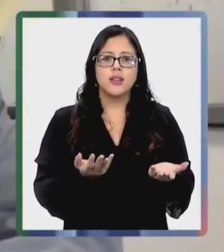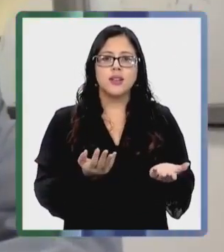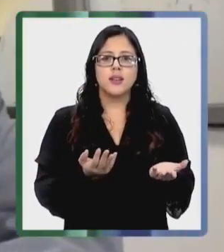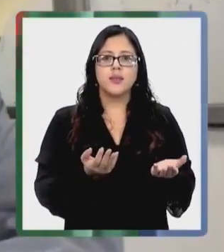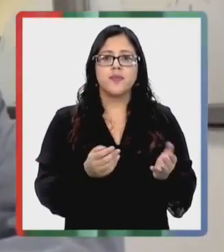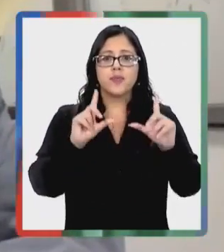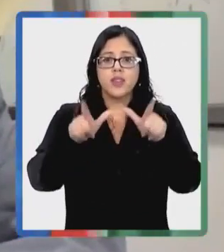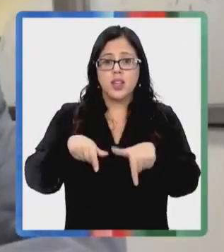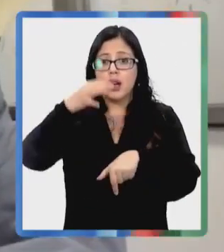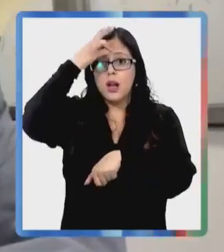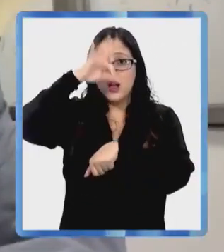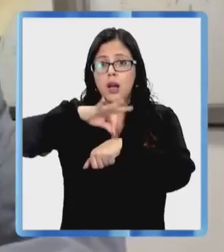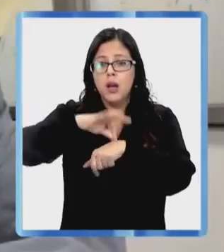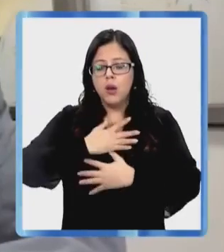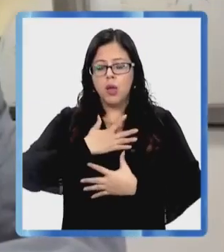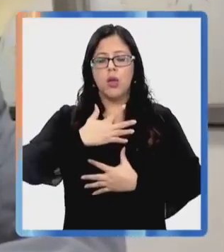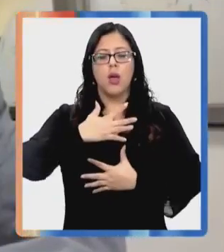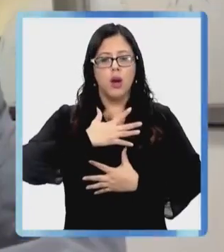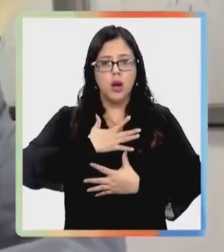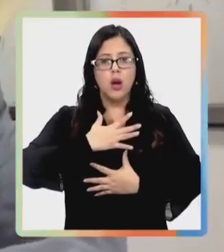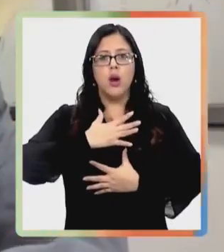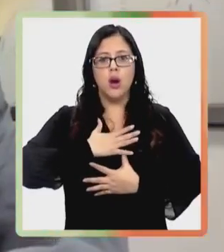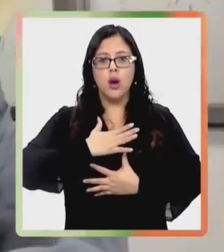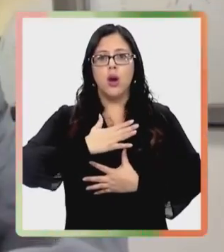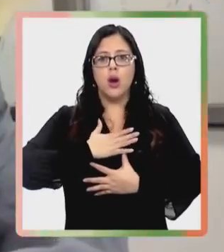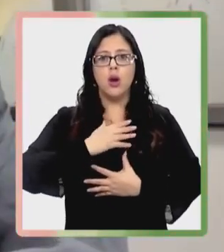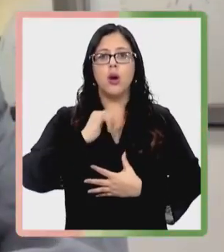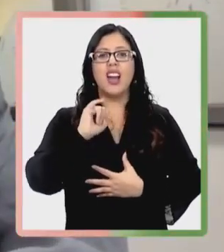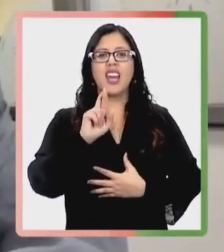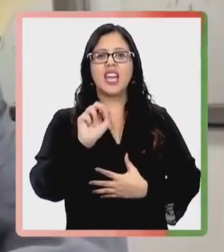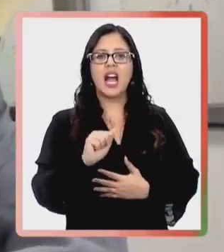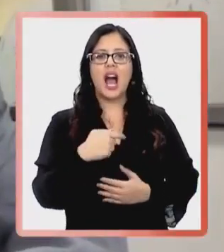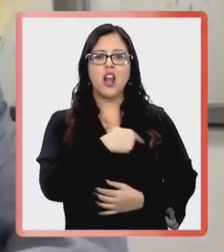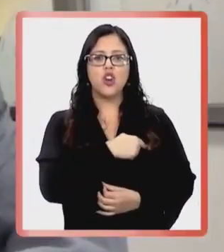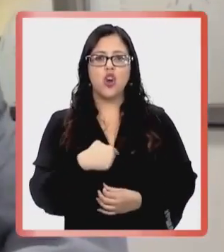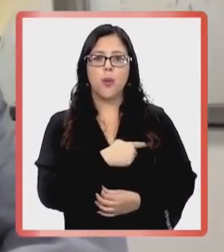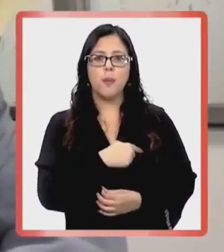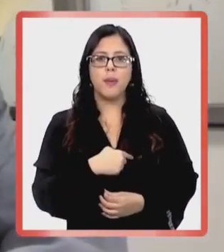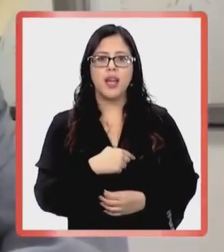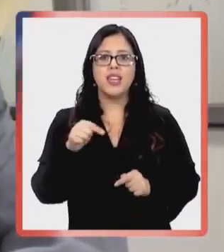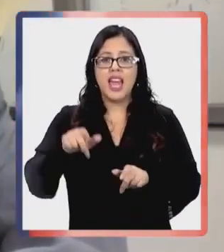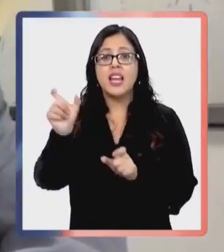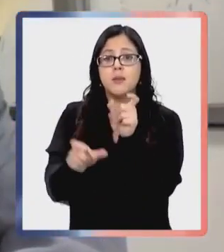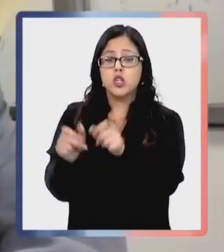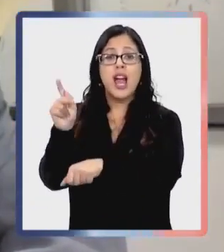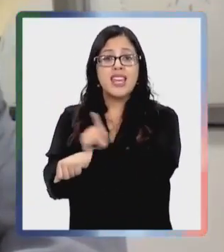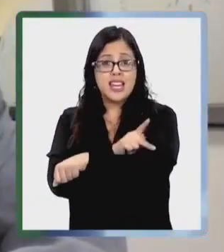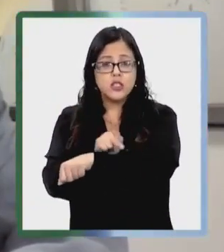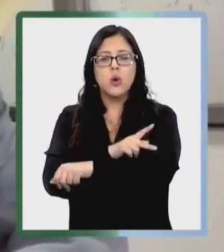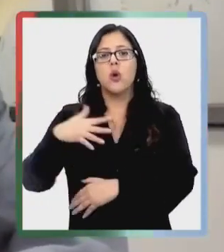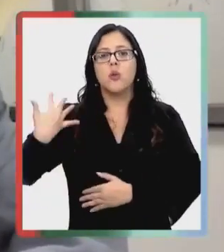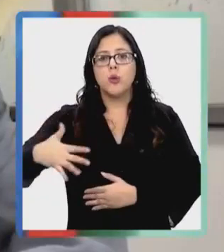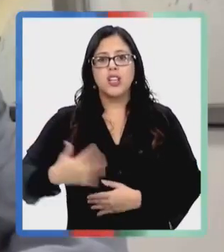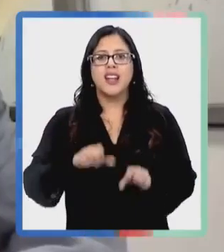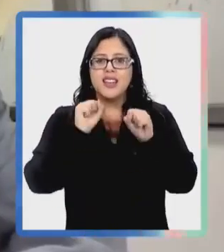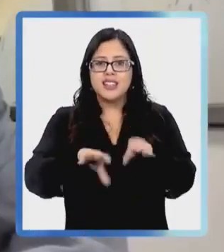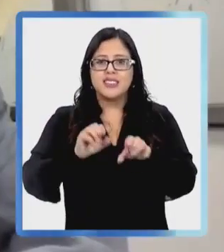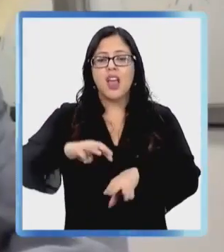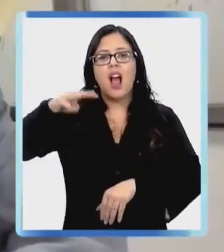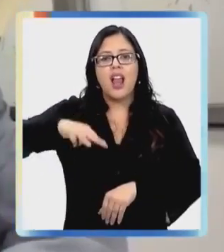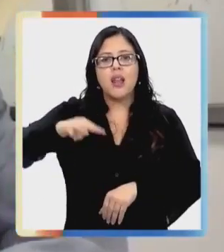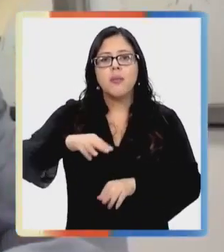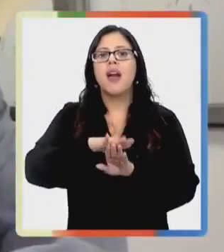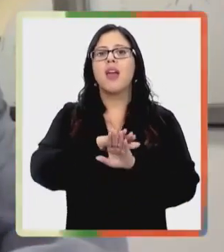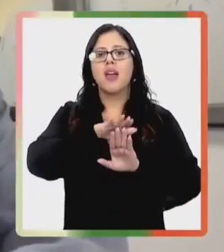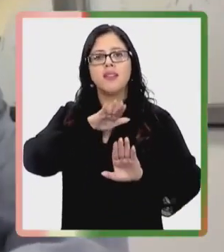de infecciones respiratorias agudas que se llaman IRA, donde los kinesiólogos son fundamentales porque les enseñan a la mamá